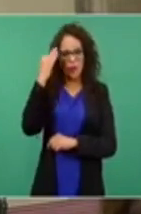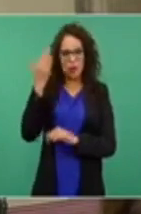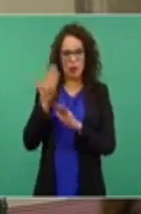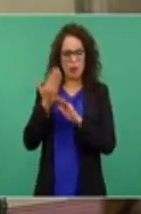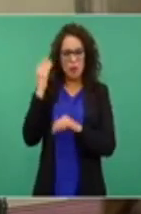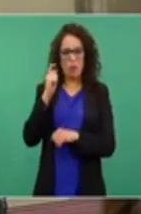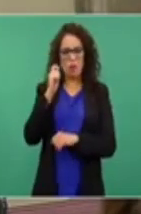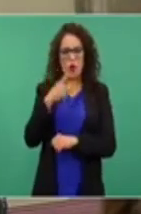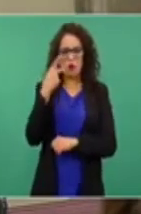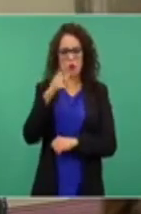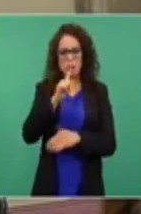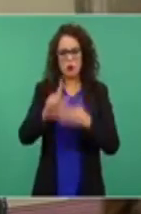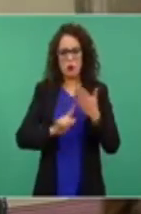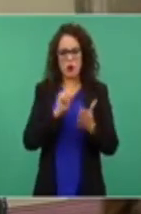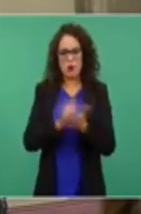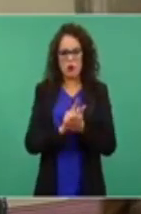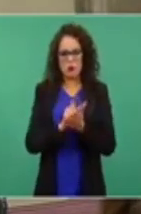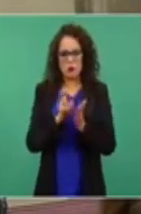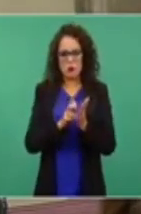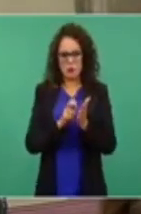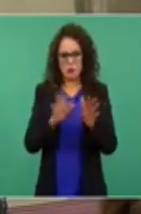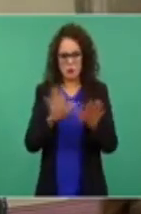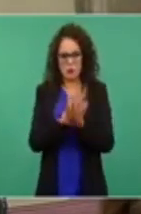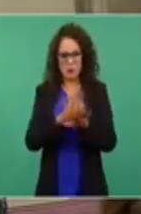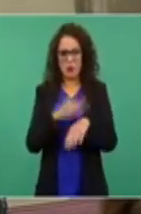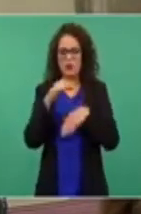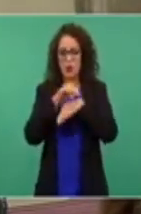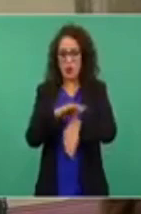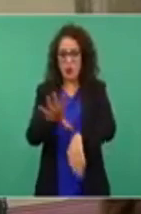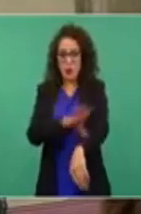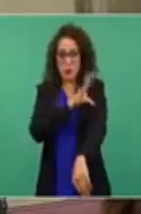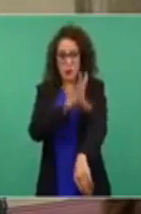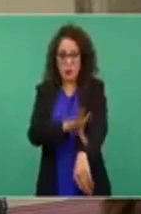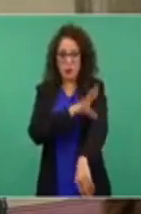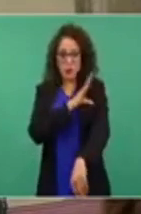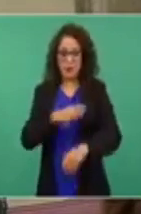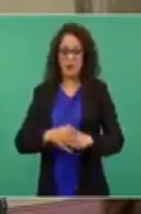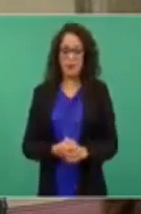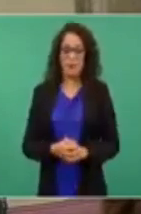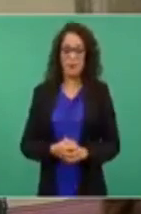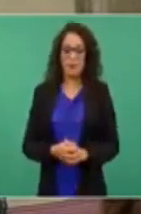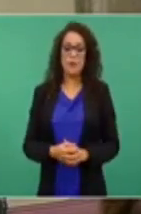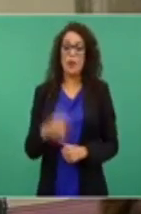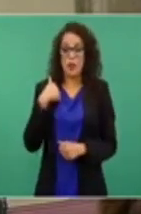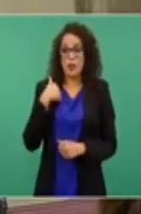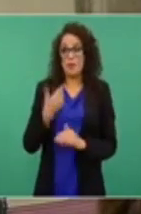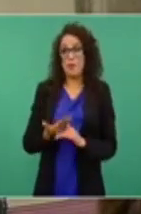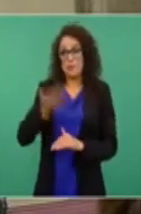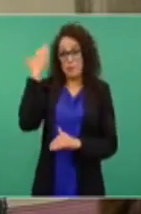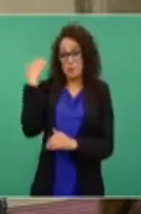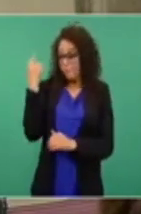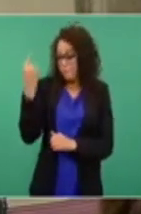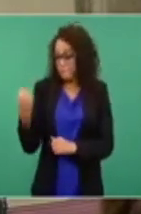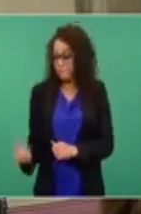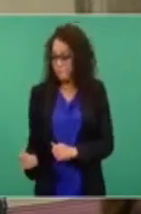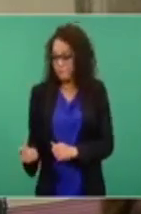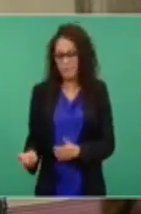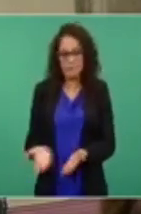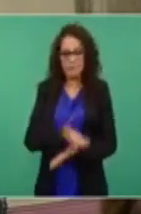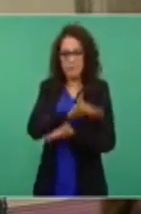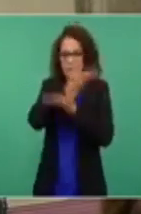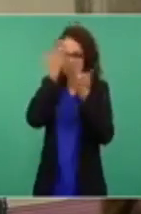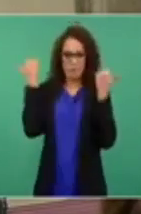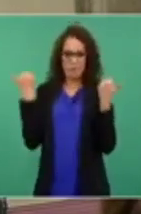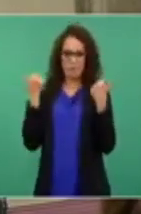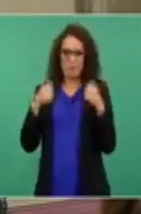generaciones antes que yo, o incluso de mi edad, pues no saben o no supieron cómo se